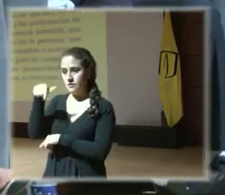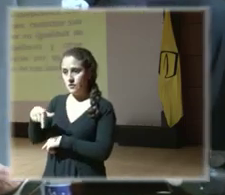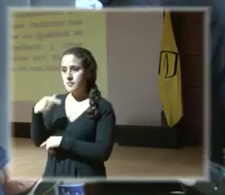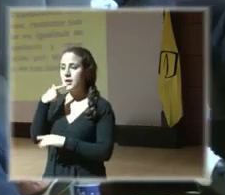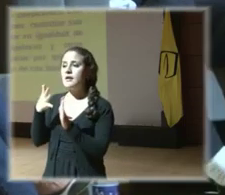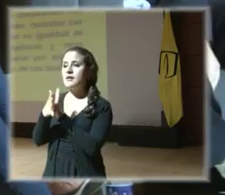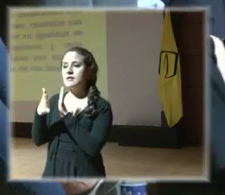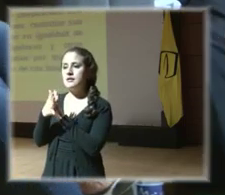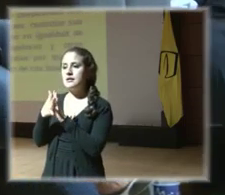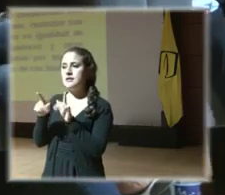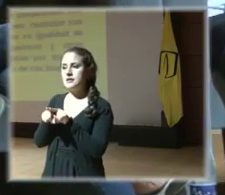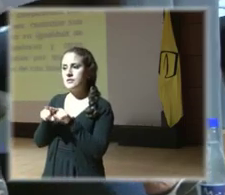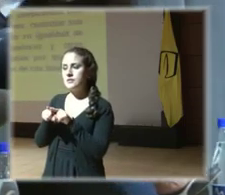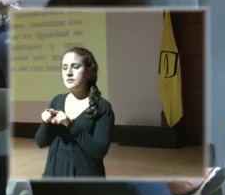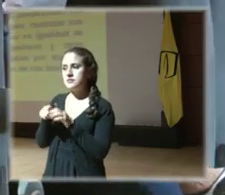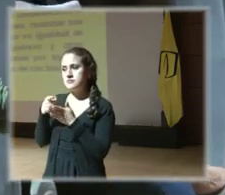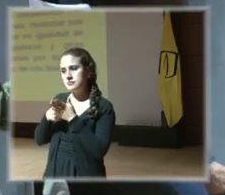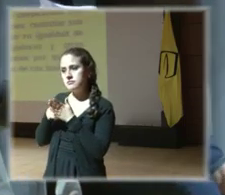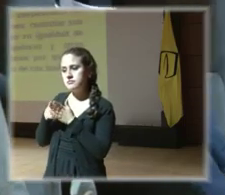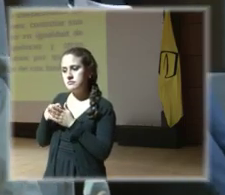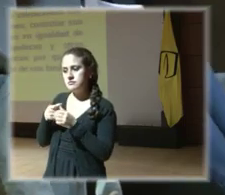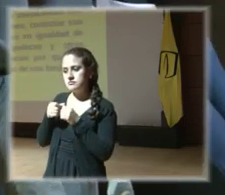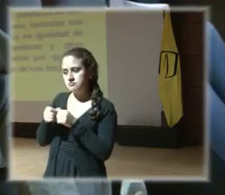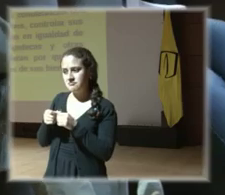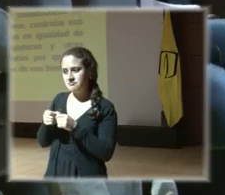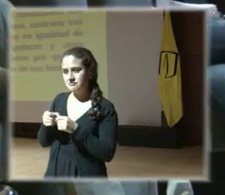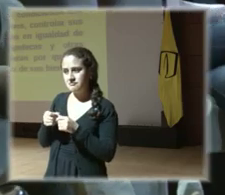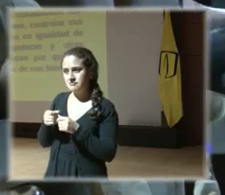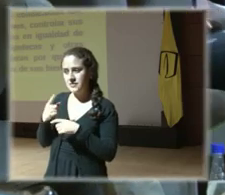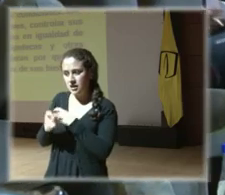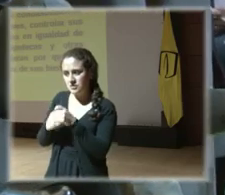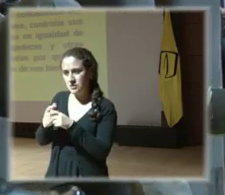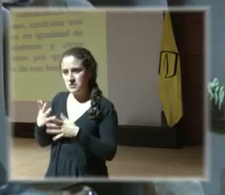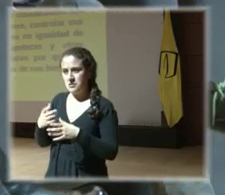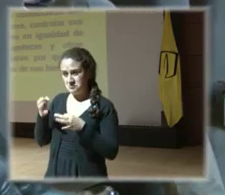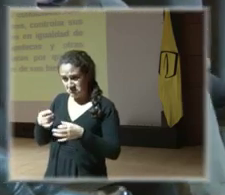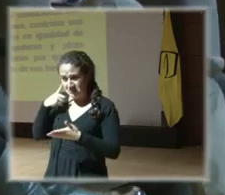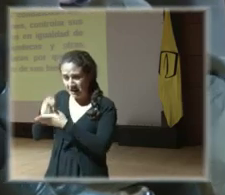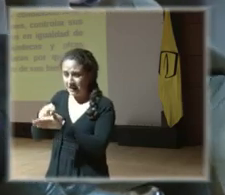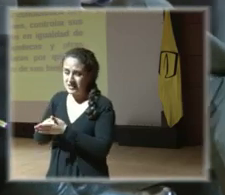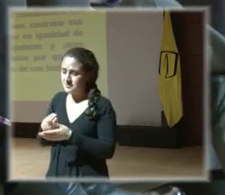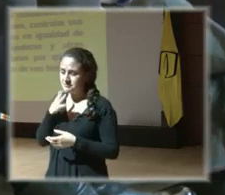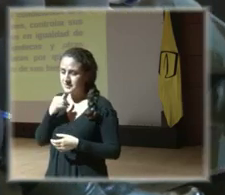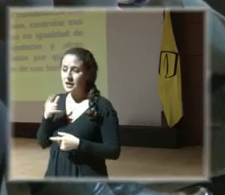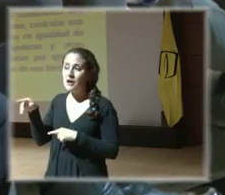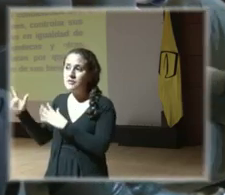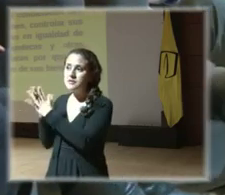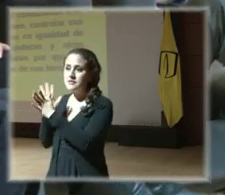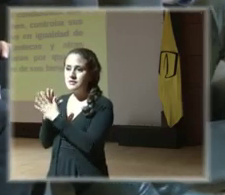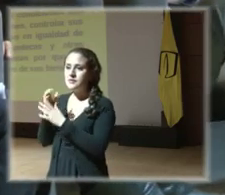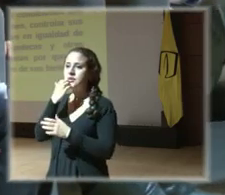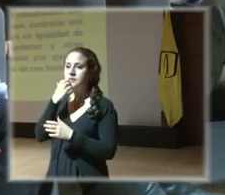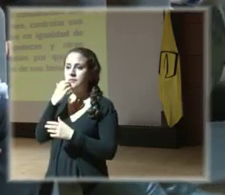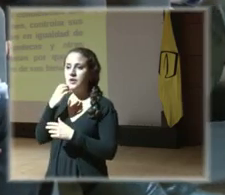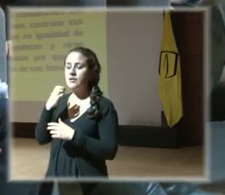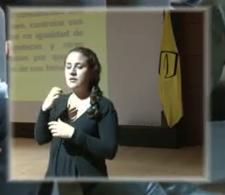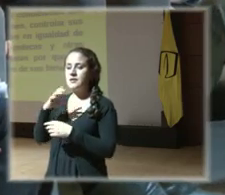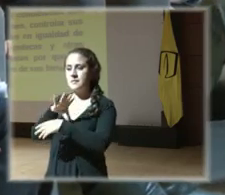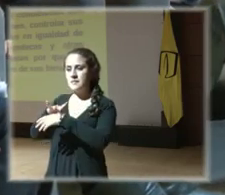revisión muy menormente, pero no se están revisando casos de interdicción. Digamos, lo que nos han dicho a nosotros psiquiatras